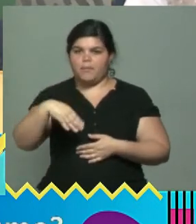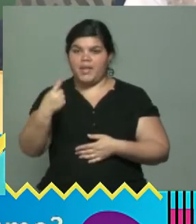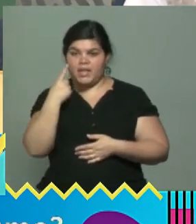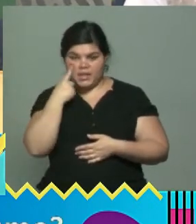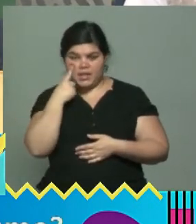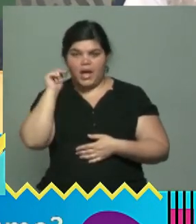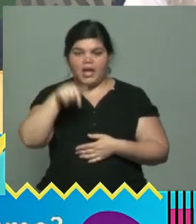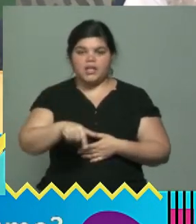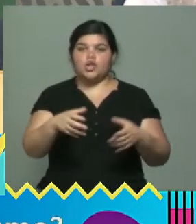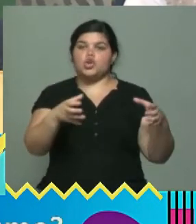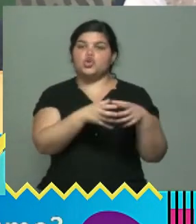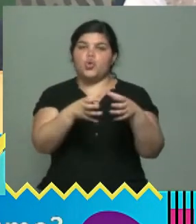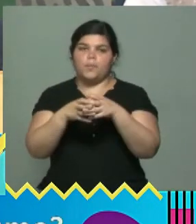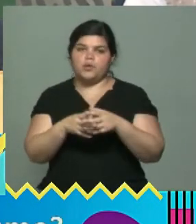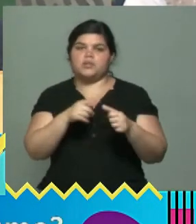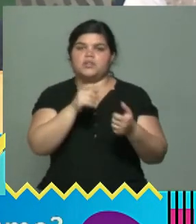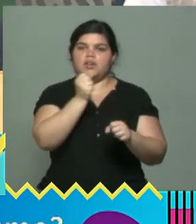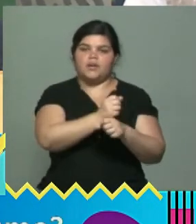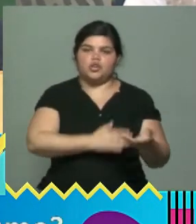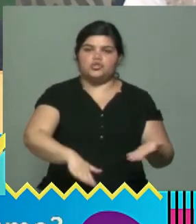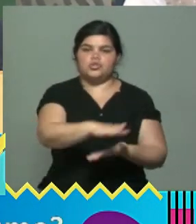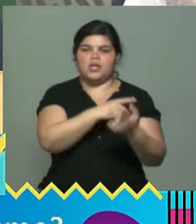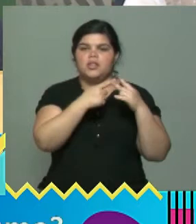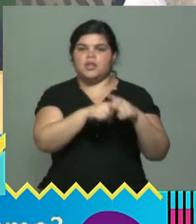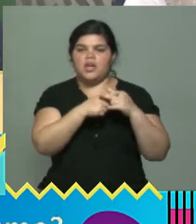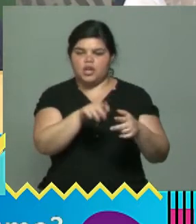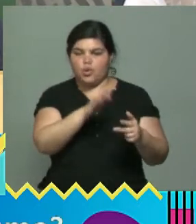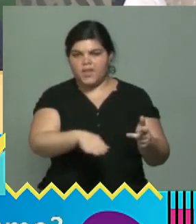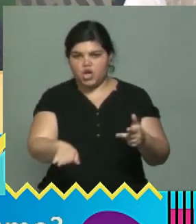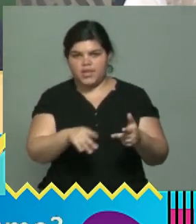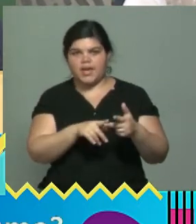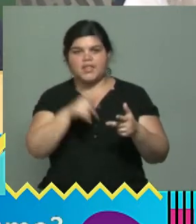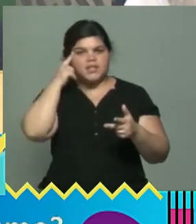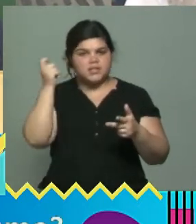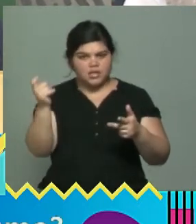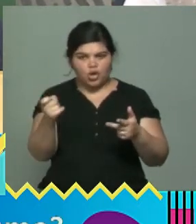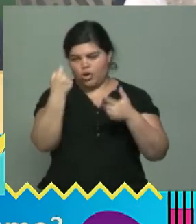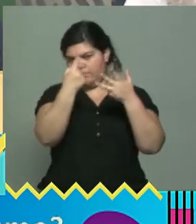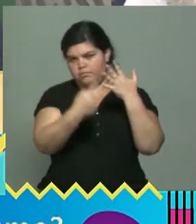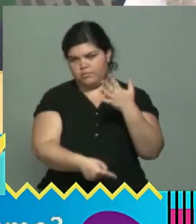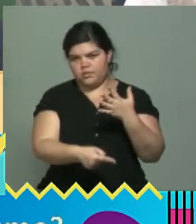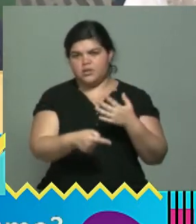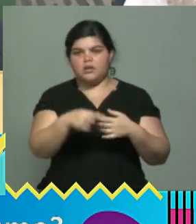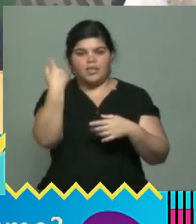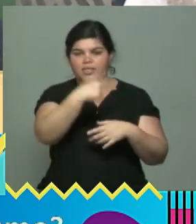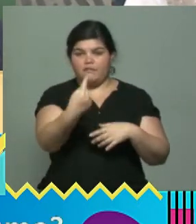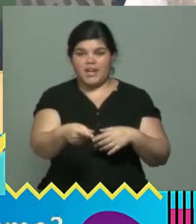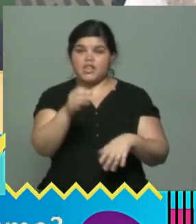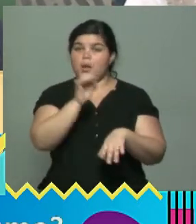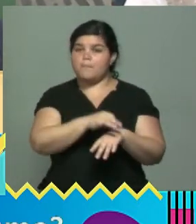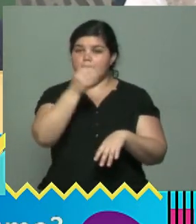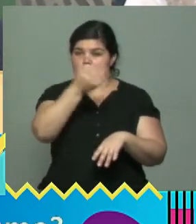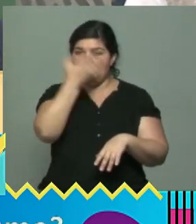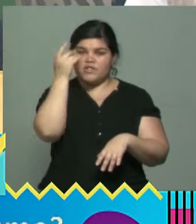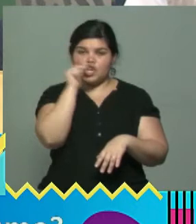interdisciplinarios, trabajadores sociales, técnicos en minoridad, psicólogos, bueno, operadores y demás, que son los que se encargan